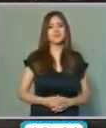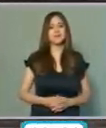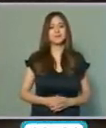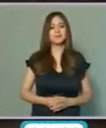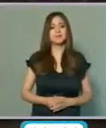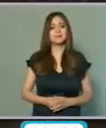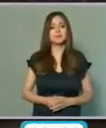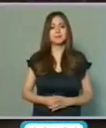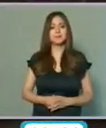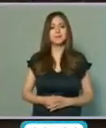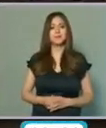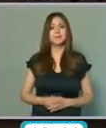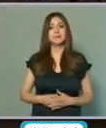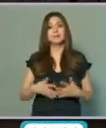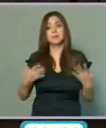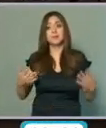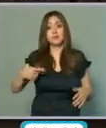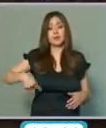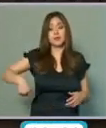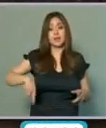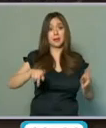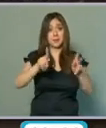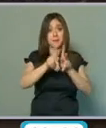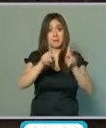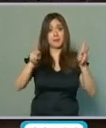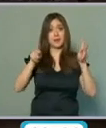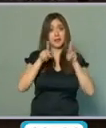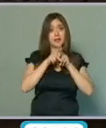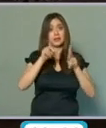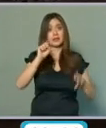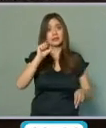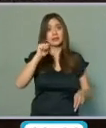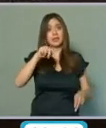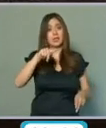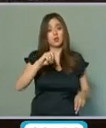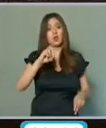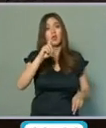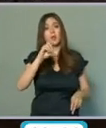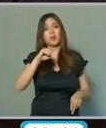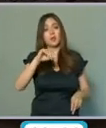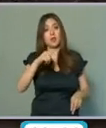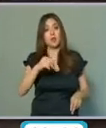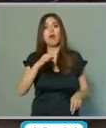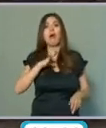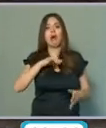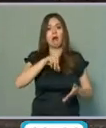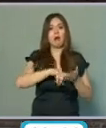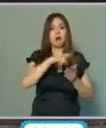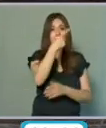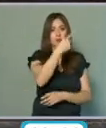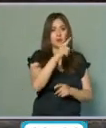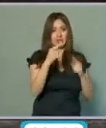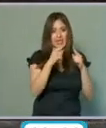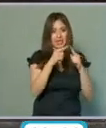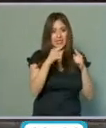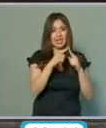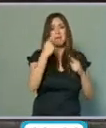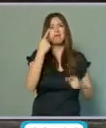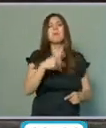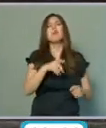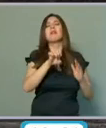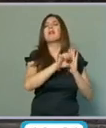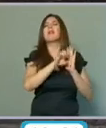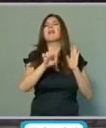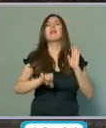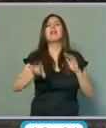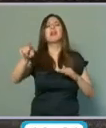Bueno, tío Alberto, mire, la plaza de Santo Domingo, bueno, pues tiene la iglesia de Santo Domingo, pero en esta iglesia, ¿qué cree? Aquí